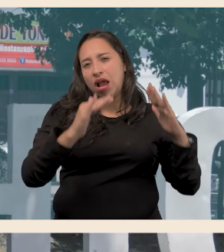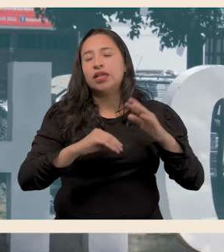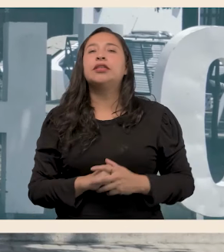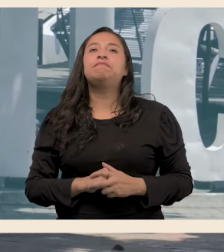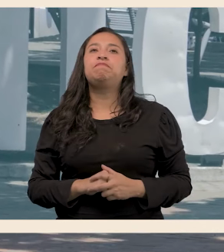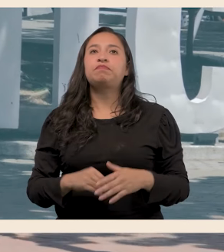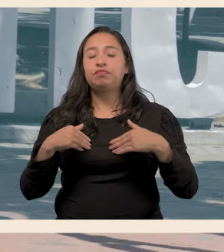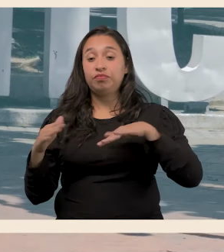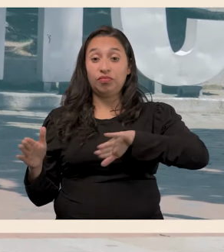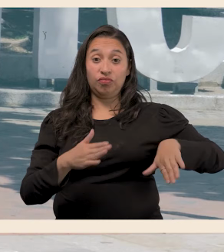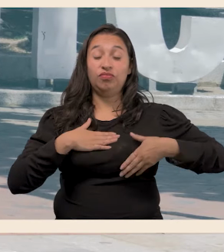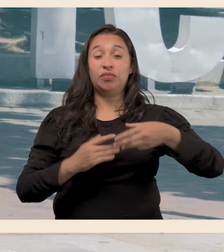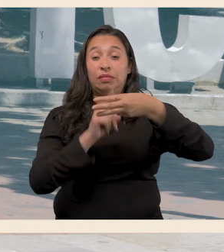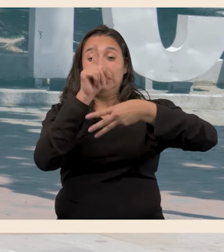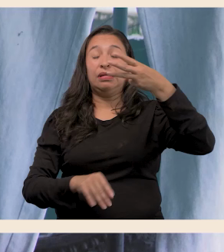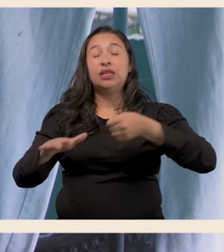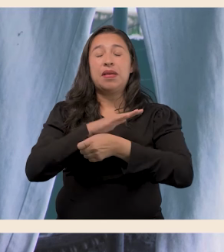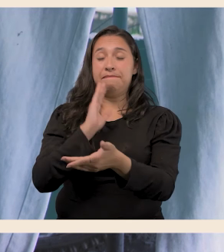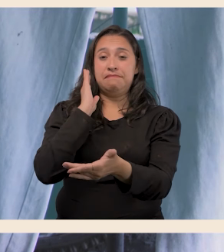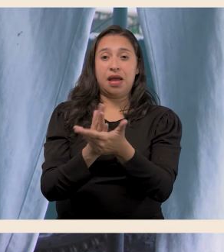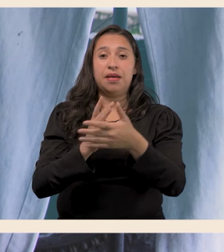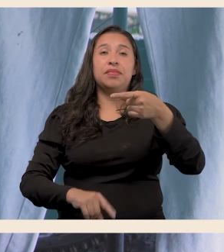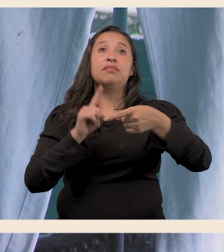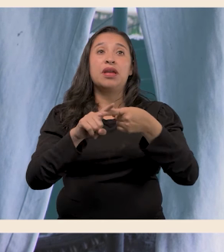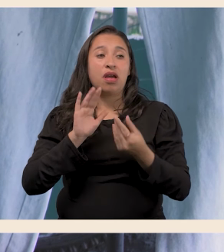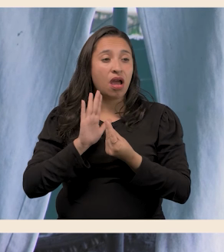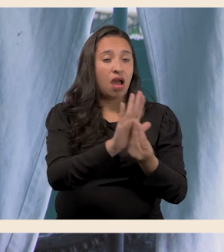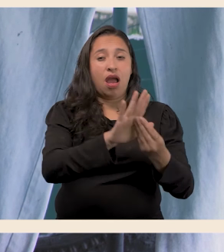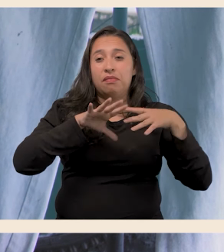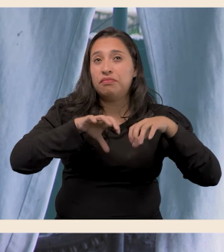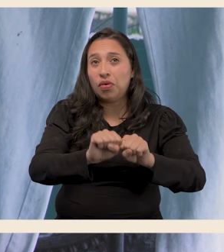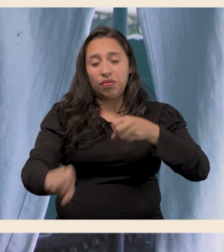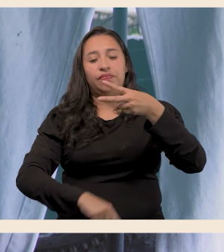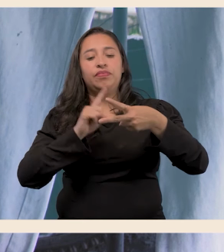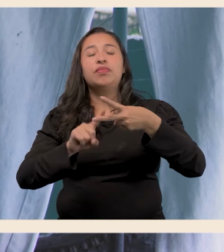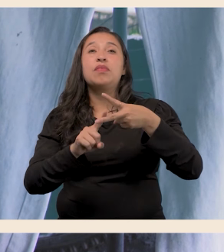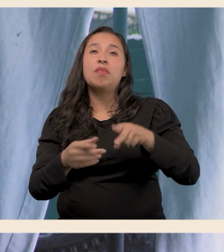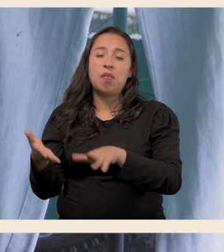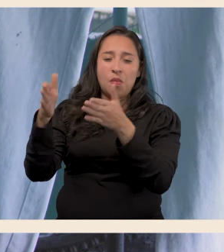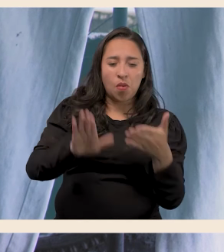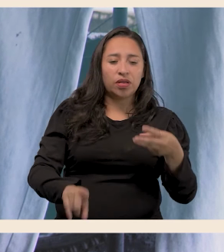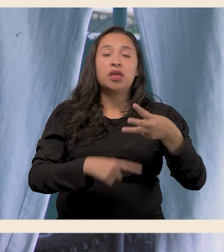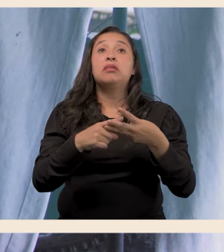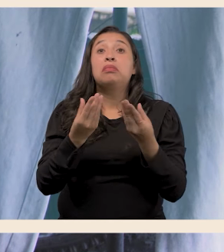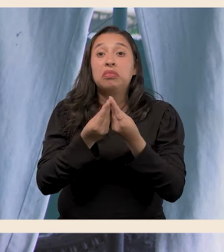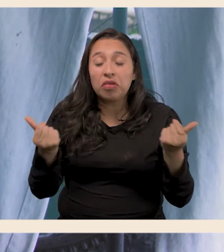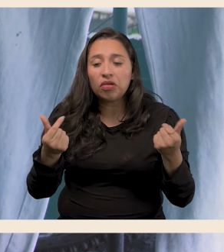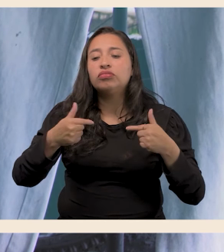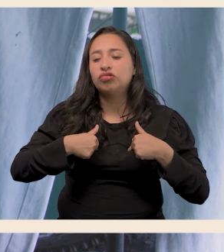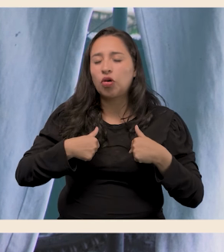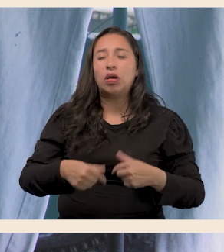Tengo tres hechos victimizantes: desplazamiento, homicidio y desaparición. Y sé, con